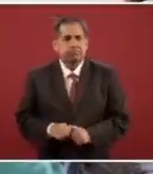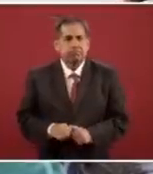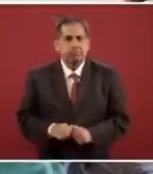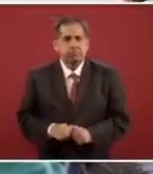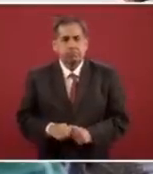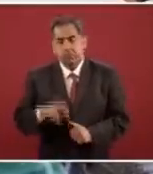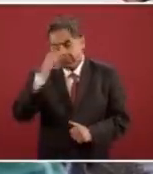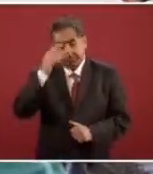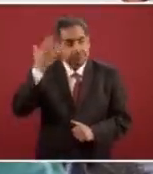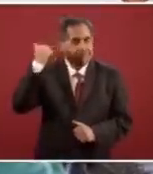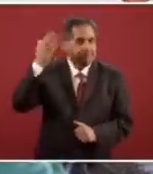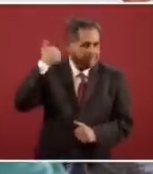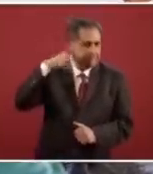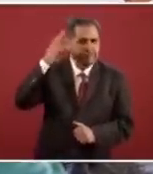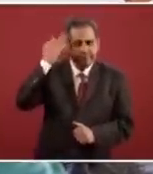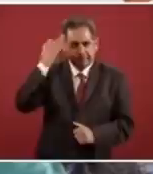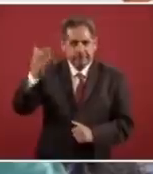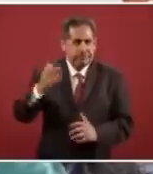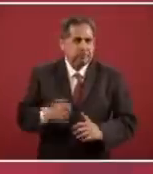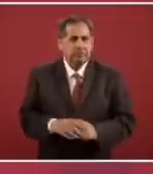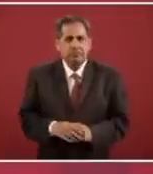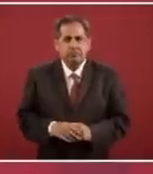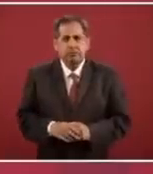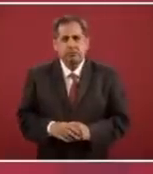No es como la época